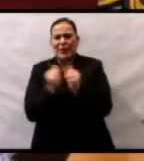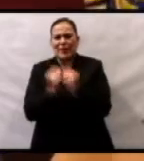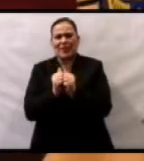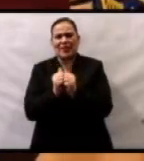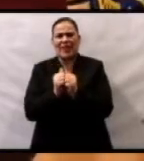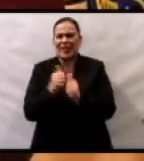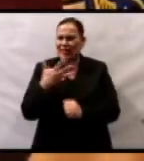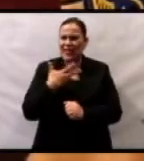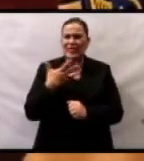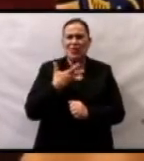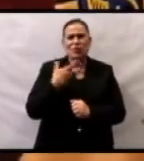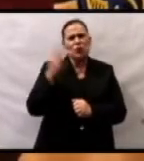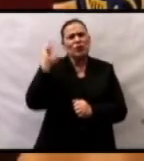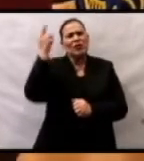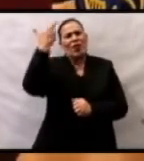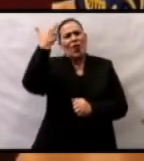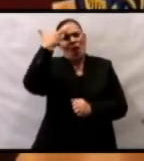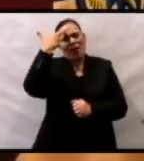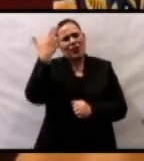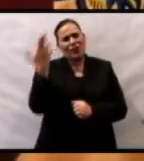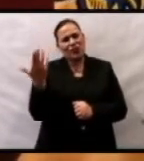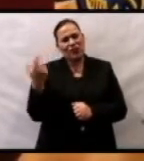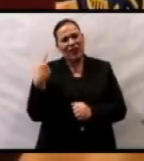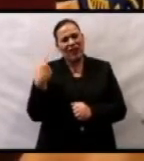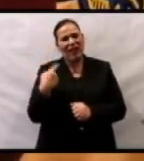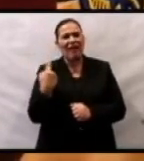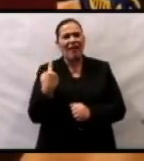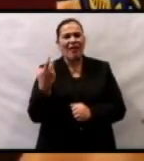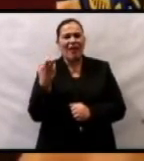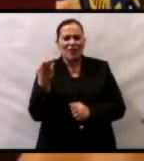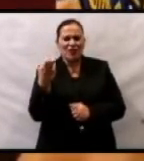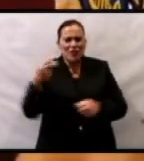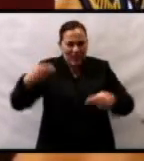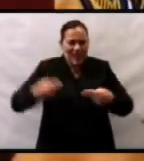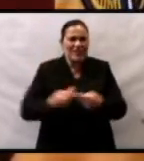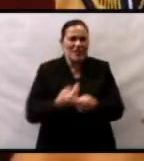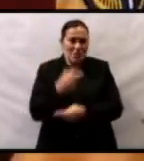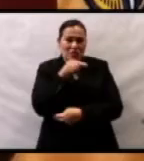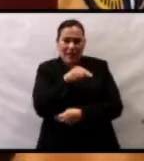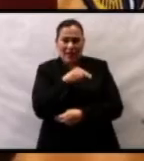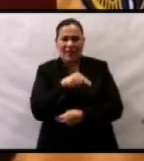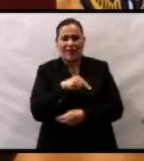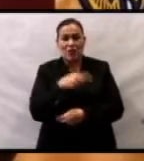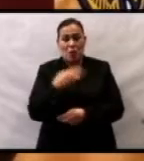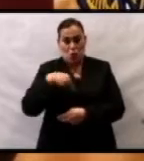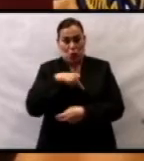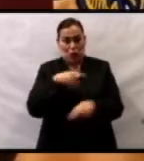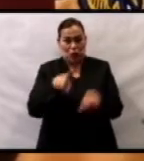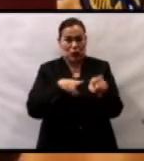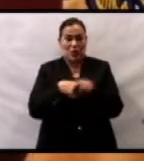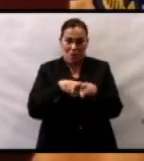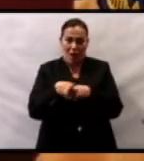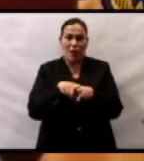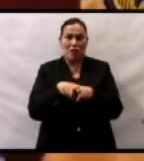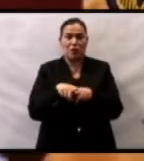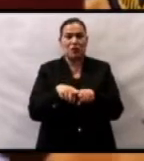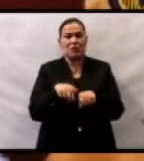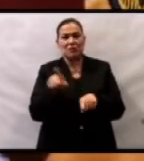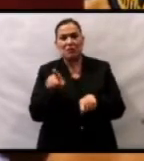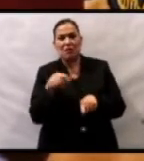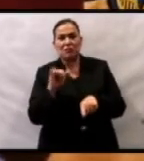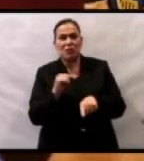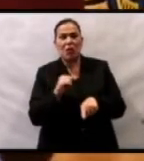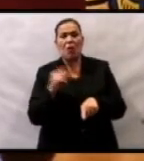tenemos aquellos recuerdos porque muy probablemente somos de los que nacimos ahí, nuestros hermanos, y que más de